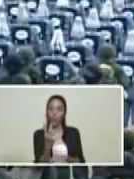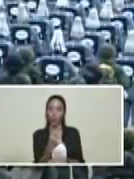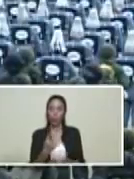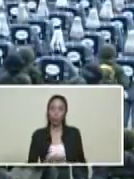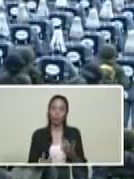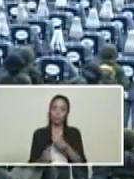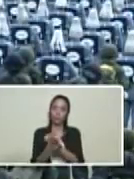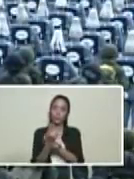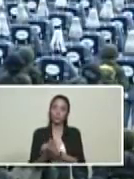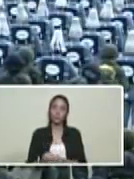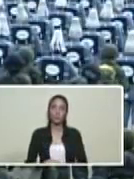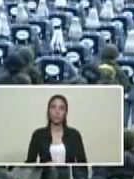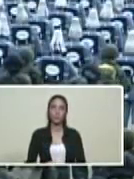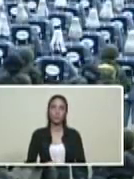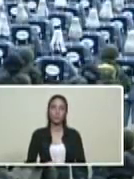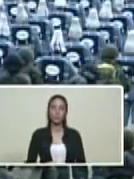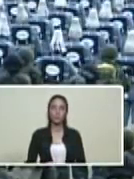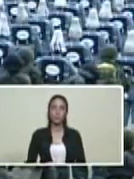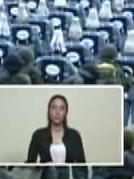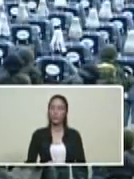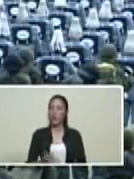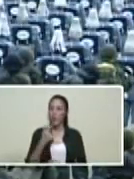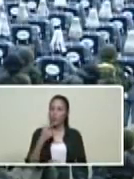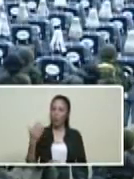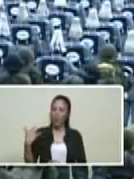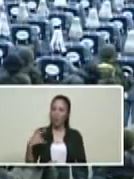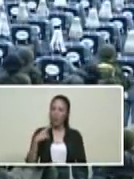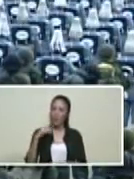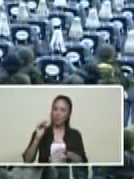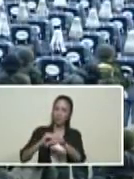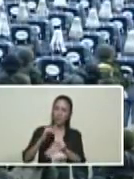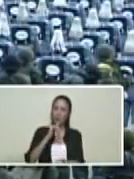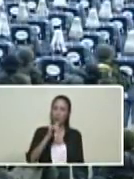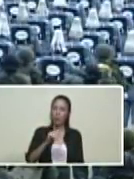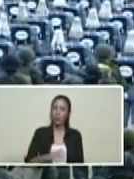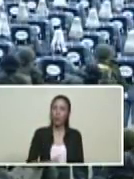le decía yo a los jefes militares compatriotas